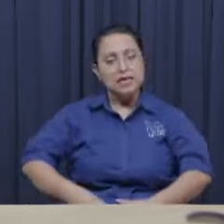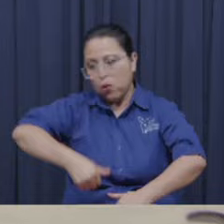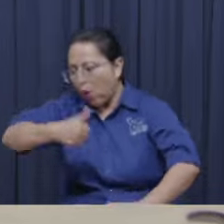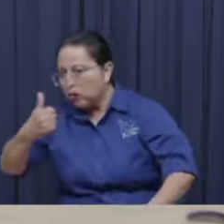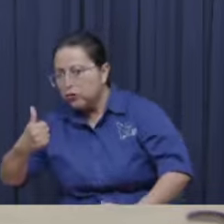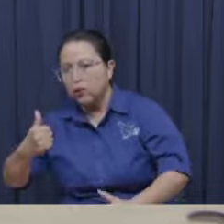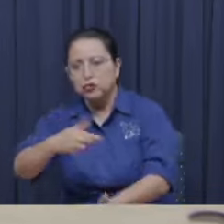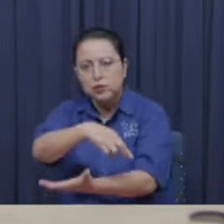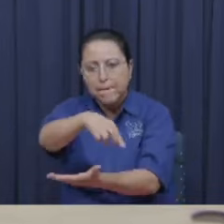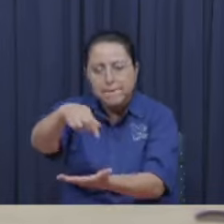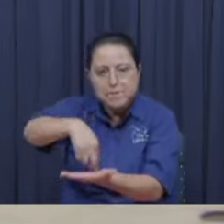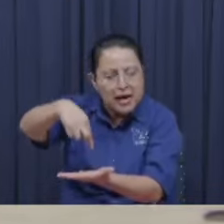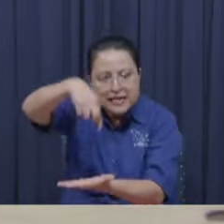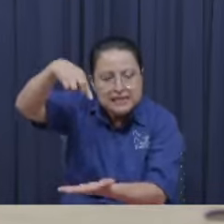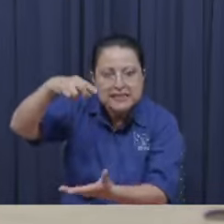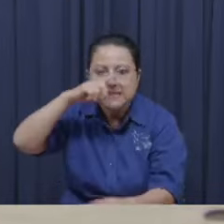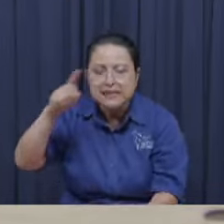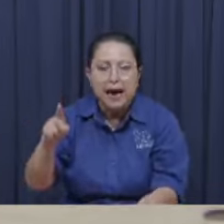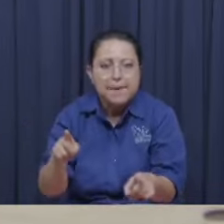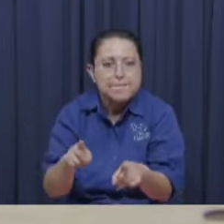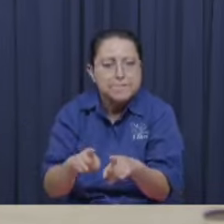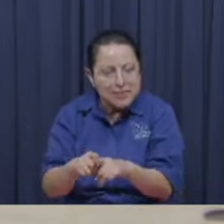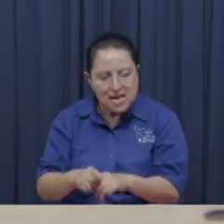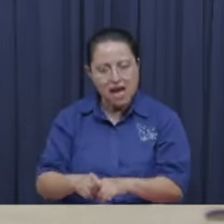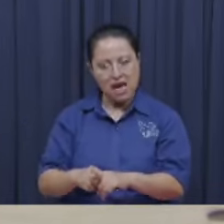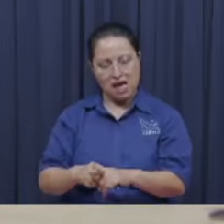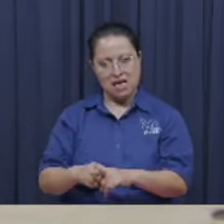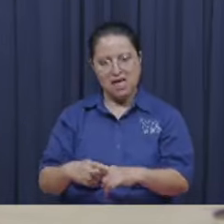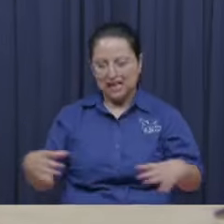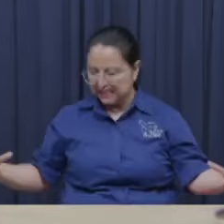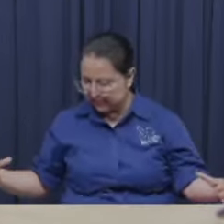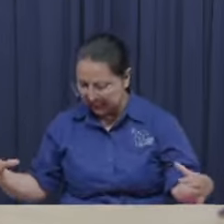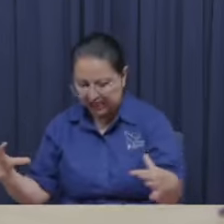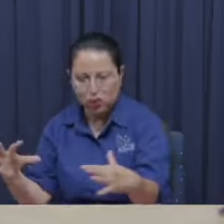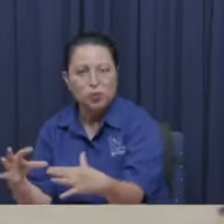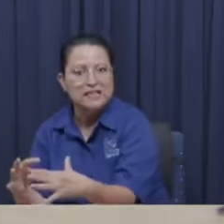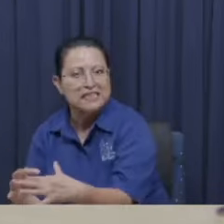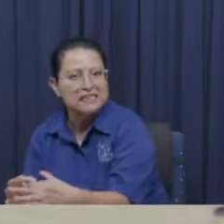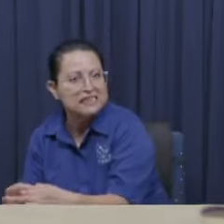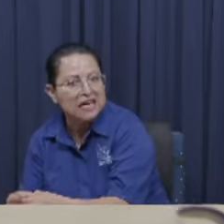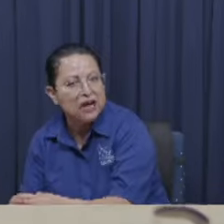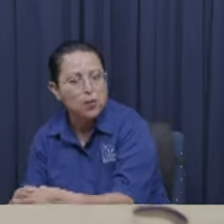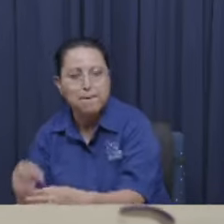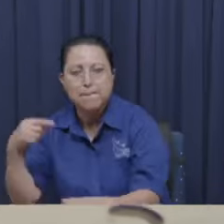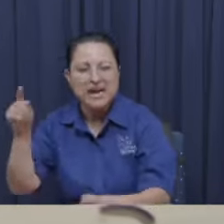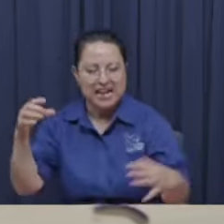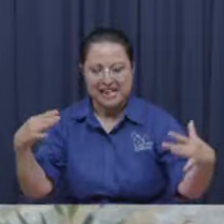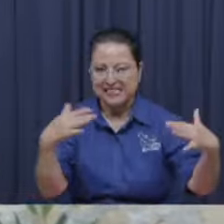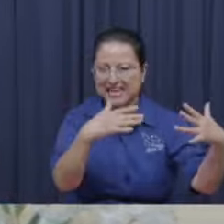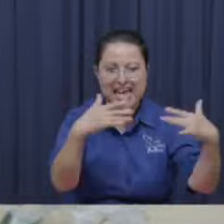de los musulmanes, se metieron en el lío. Pero ahí ya tenemos 40 naciones.